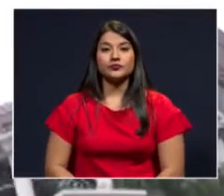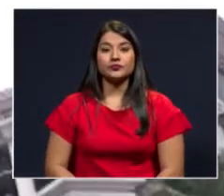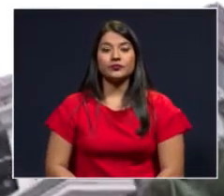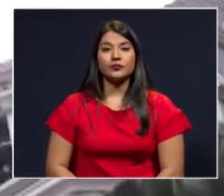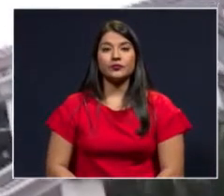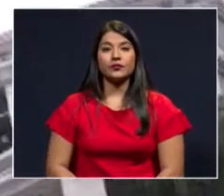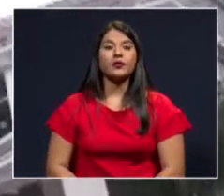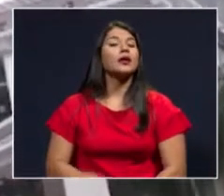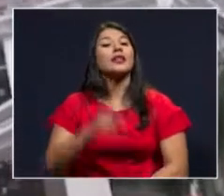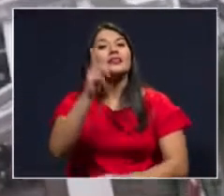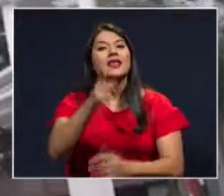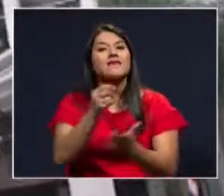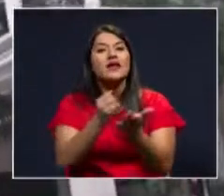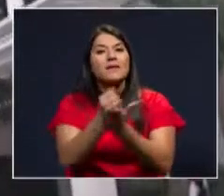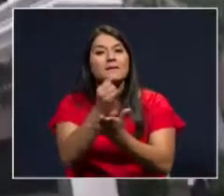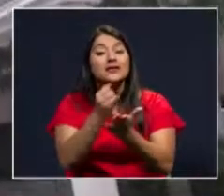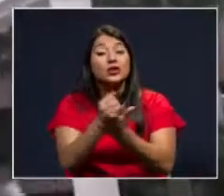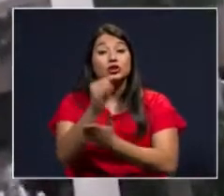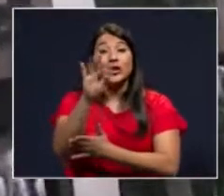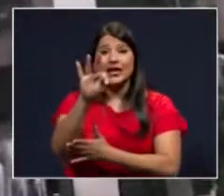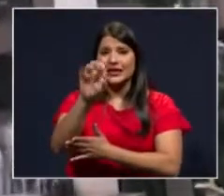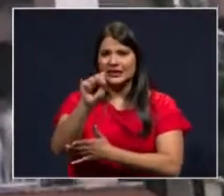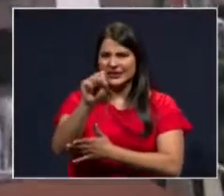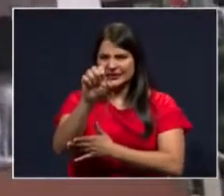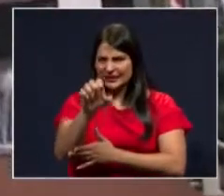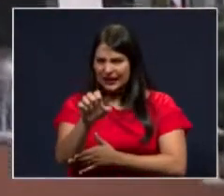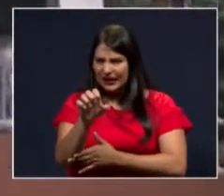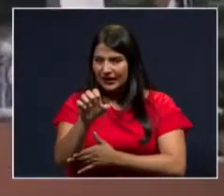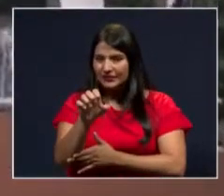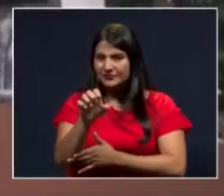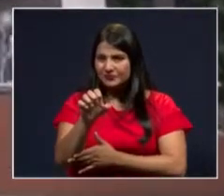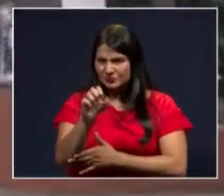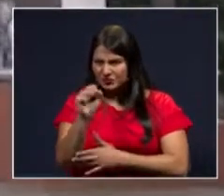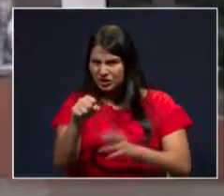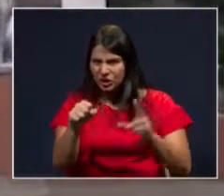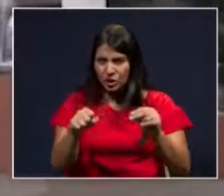¿Se debe investigar o no al Tribunal Supremo de Elecciones?